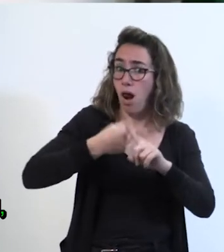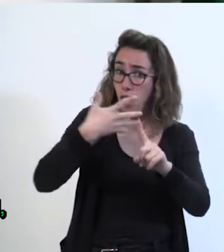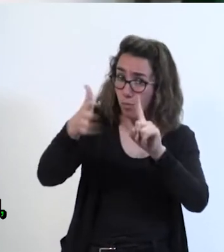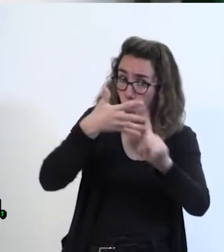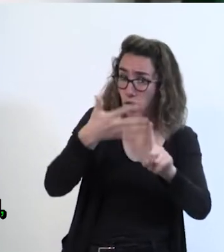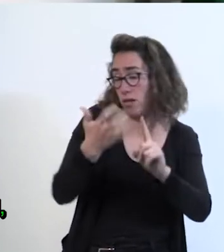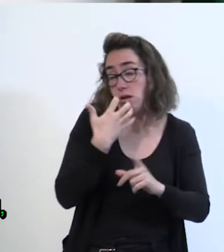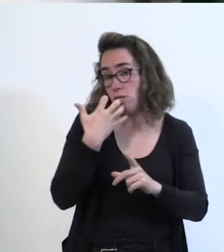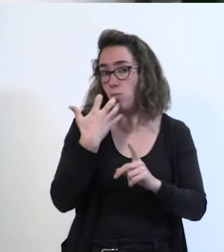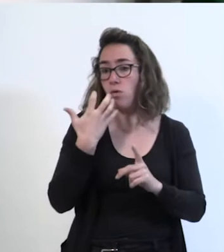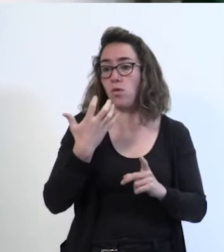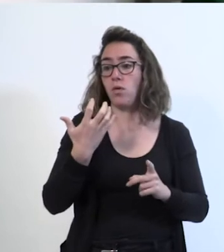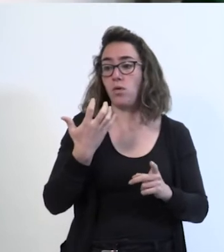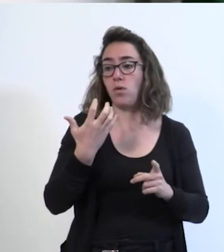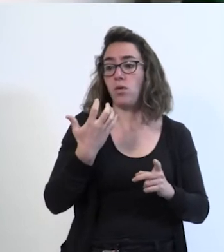por ejemplo,